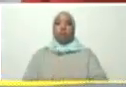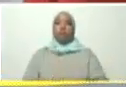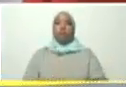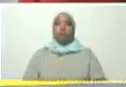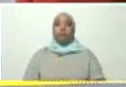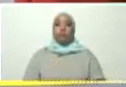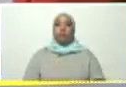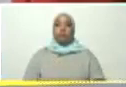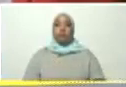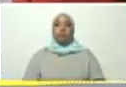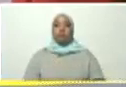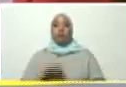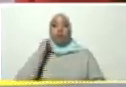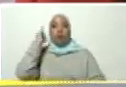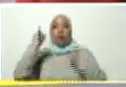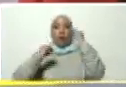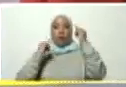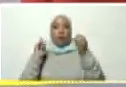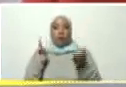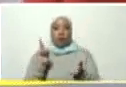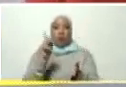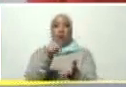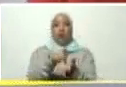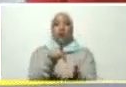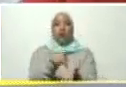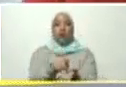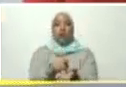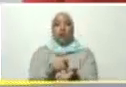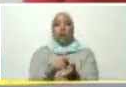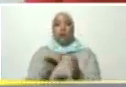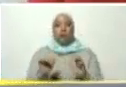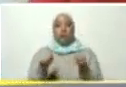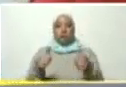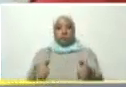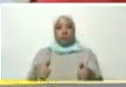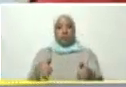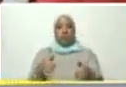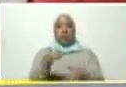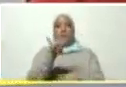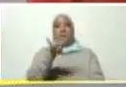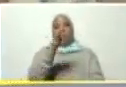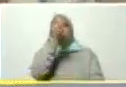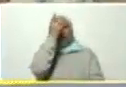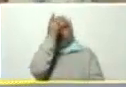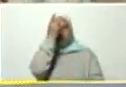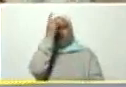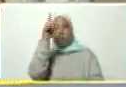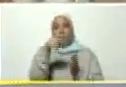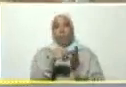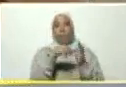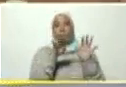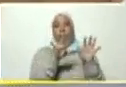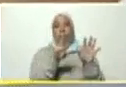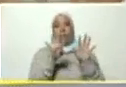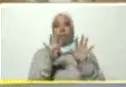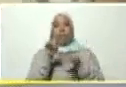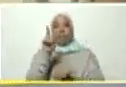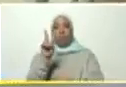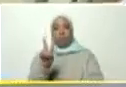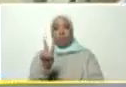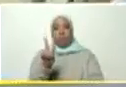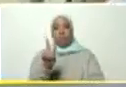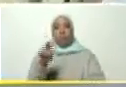y la idea de la democracia participativa y protagónica surgió del 4 de Febrero de 1992 surgió